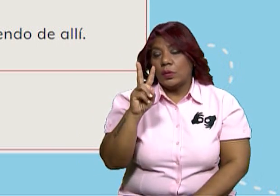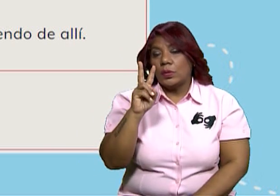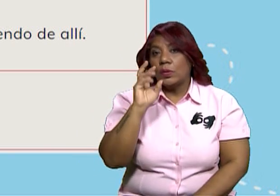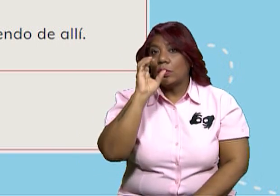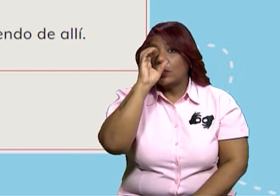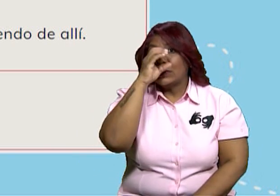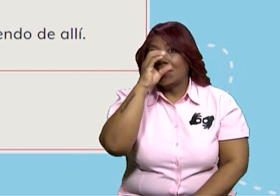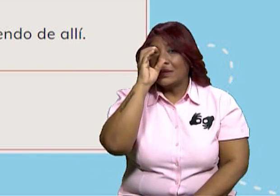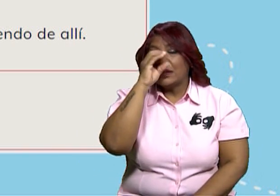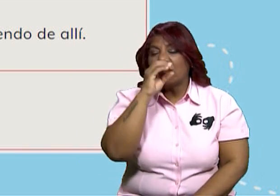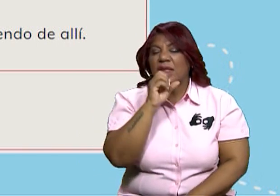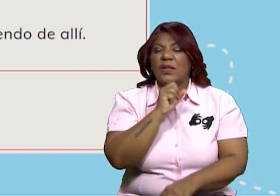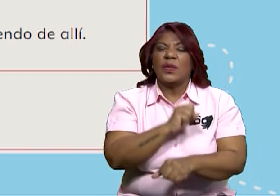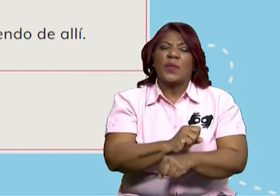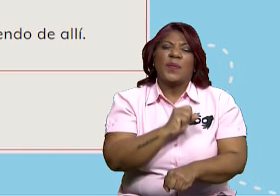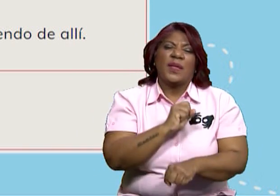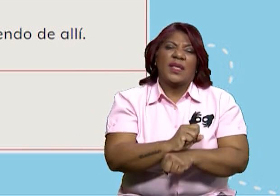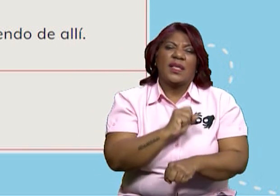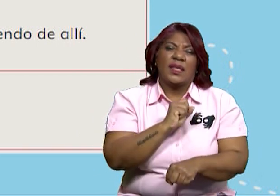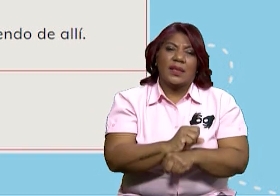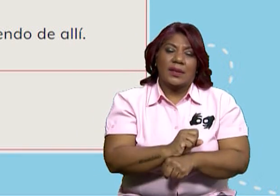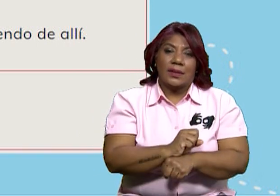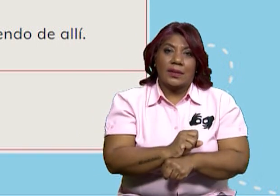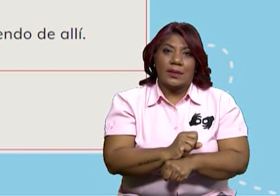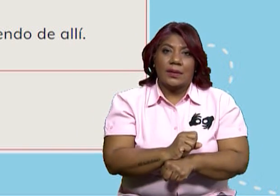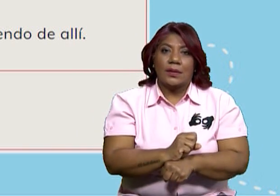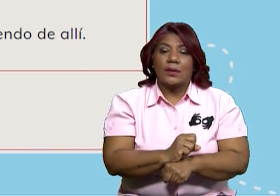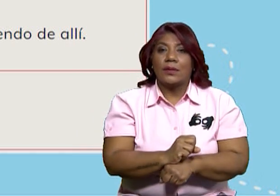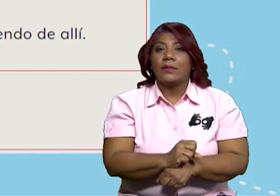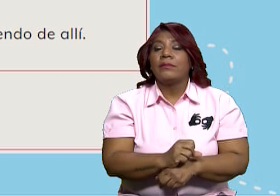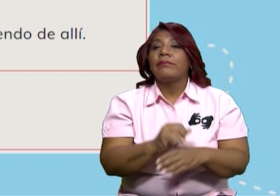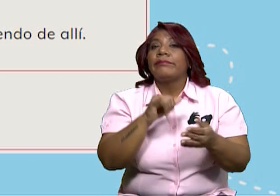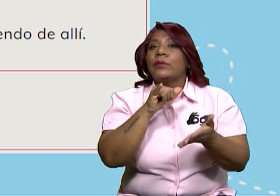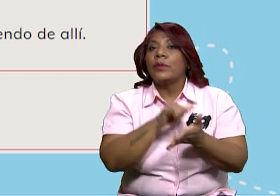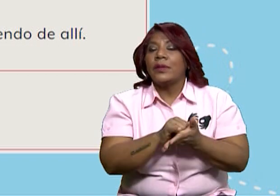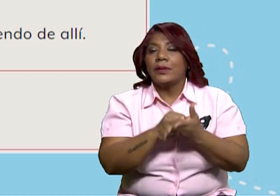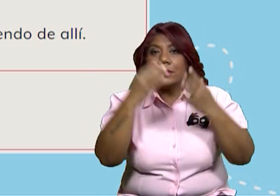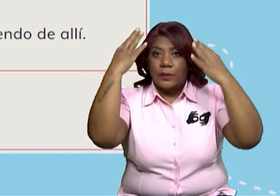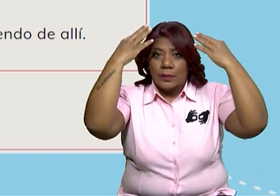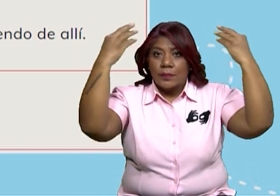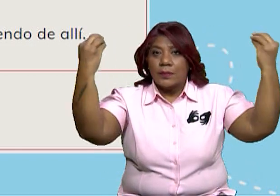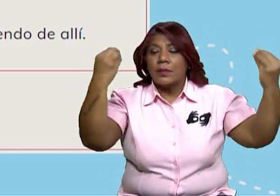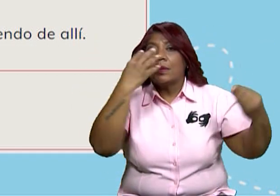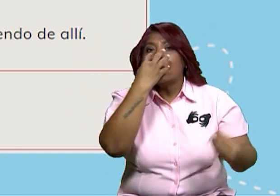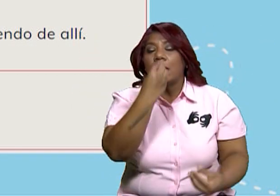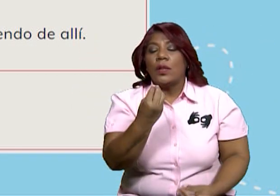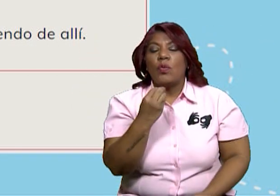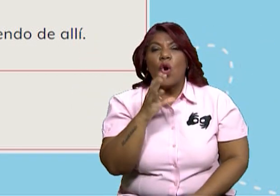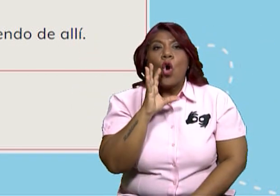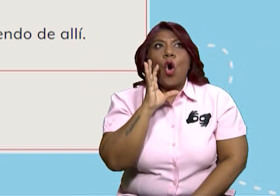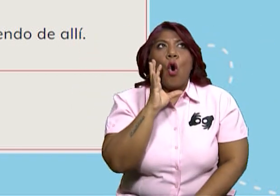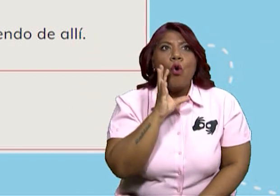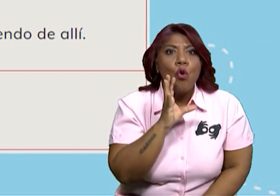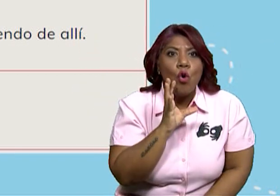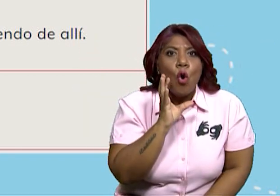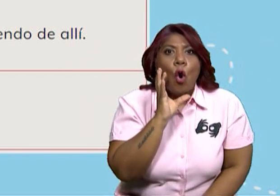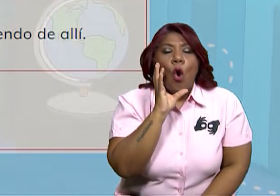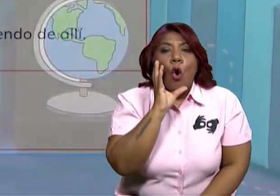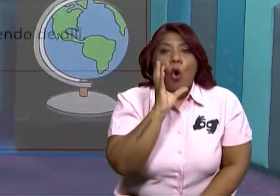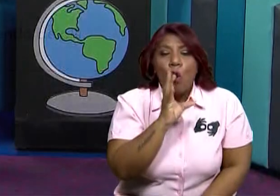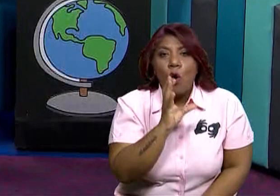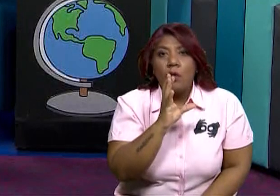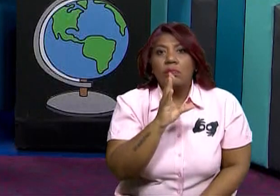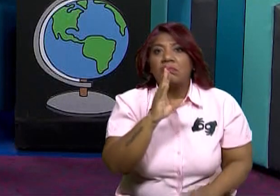causa. Son perezosos. Y el efecto: el lobo con facilidad le derrumba sus casas,